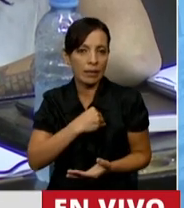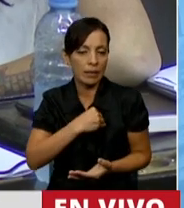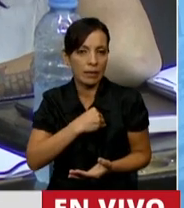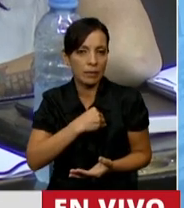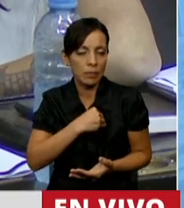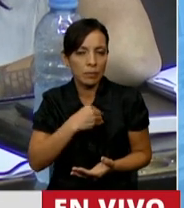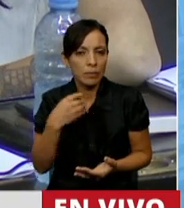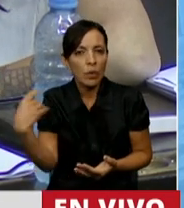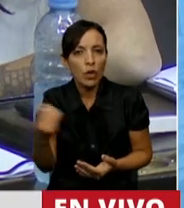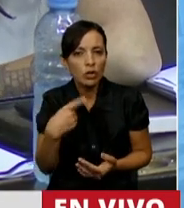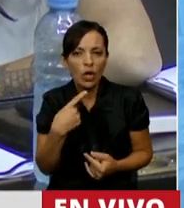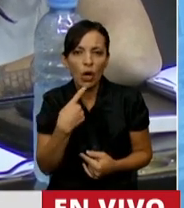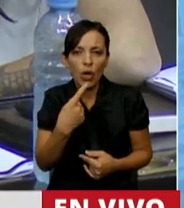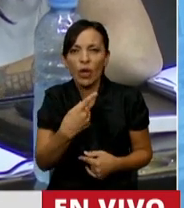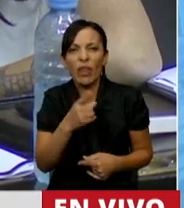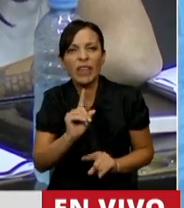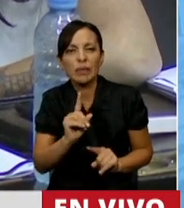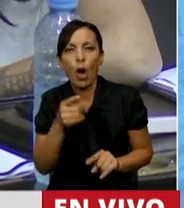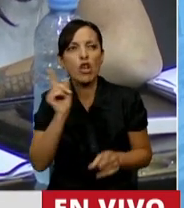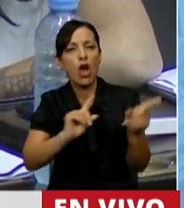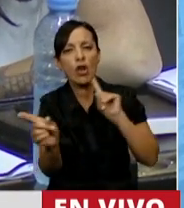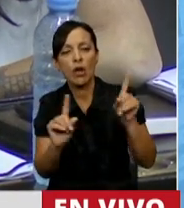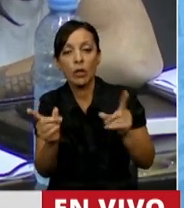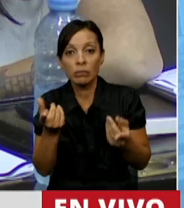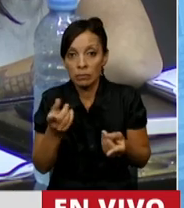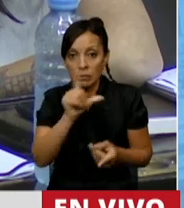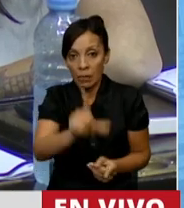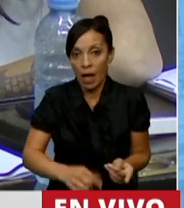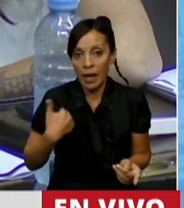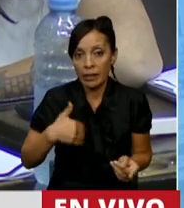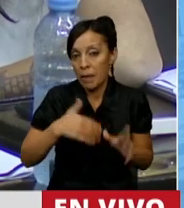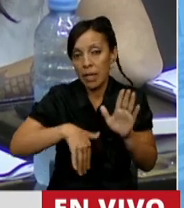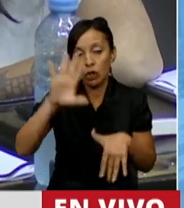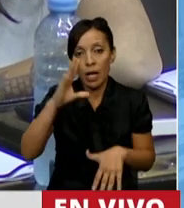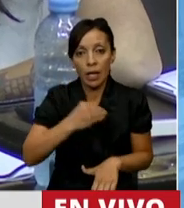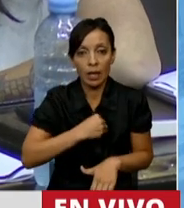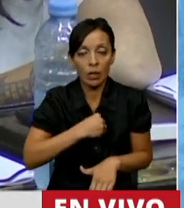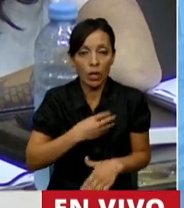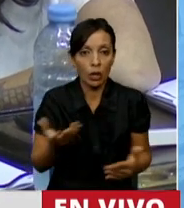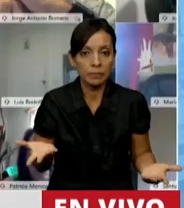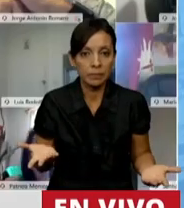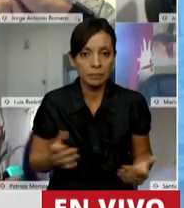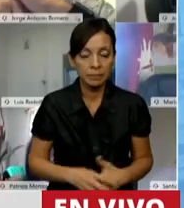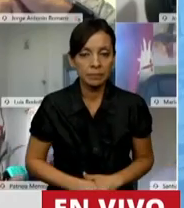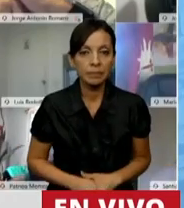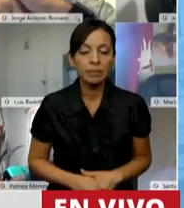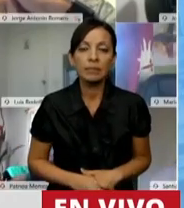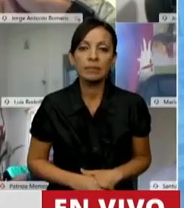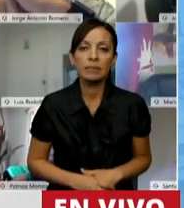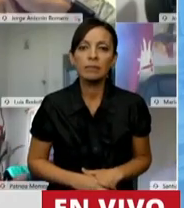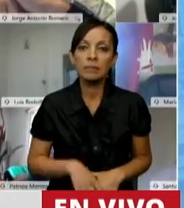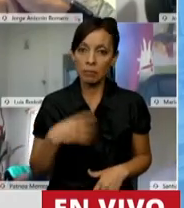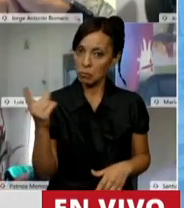Esto no lo podemos negar de ninguna manera. Nosotros somos un pueblo de mayoría cristiana y